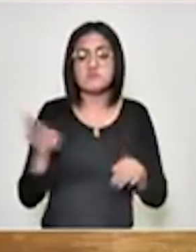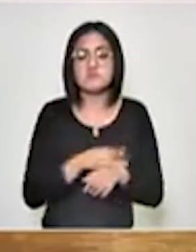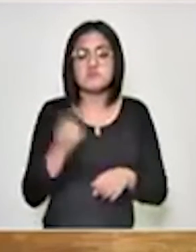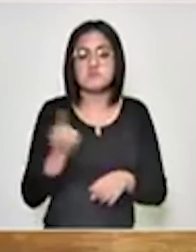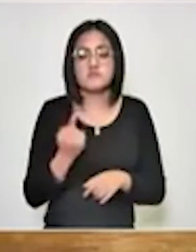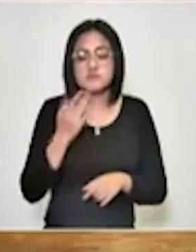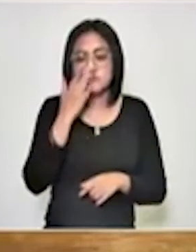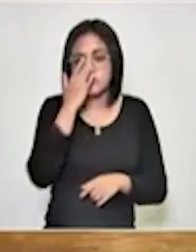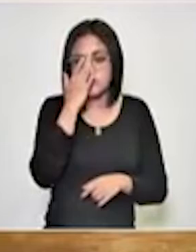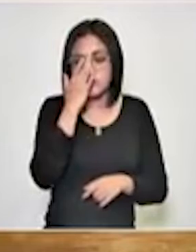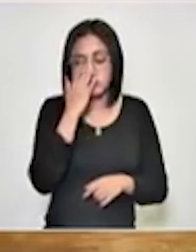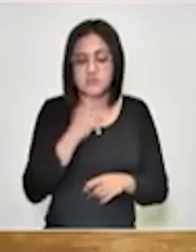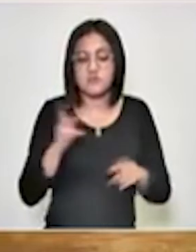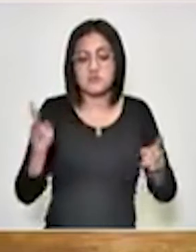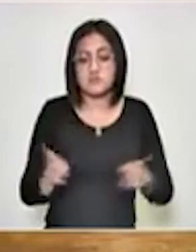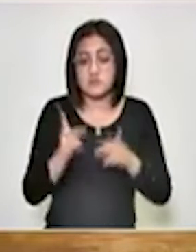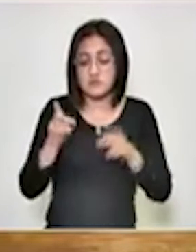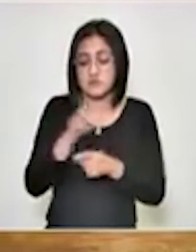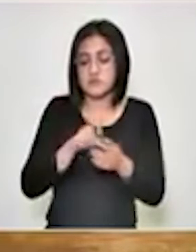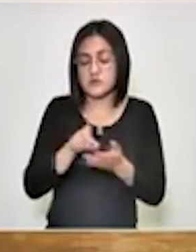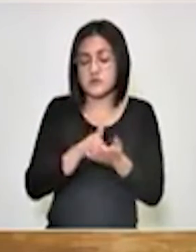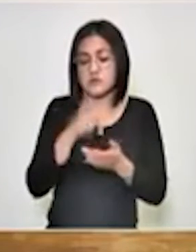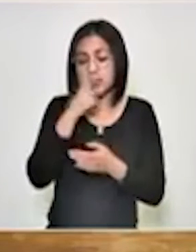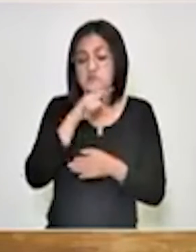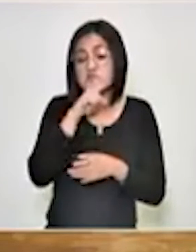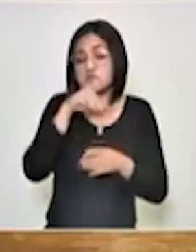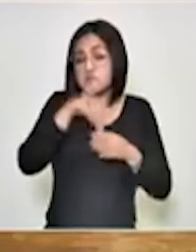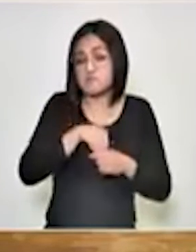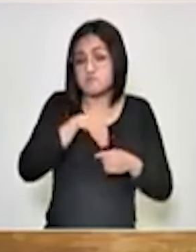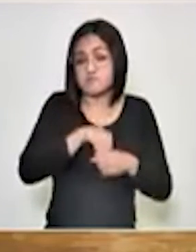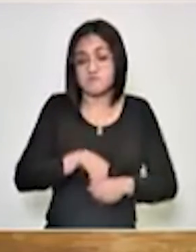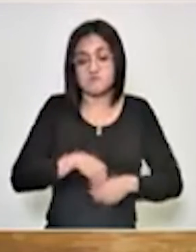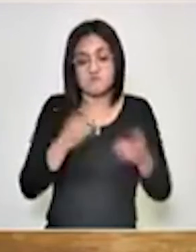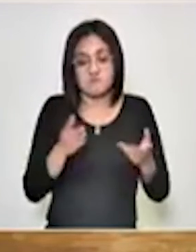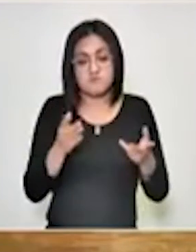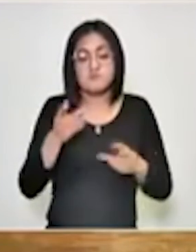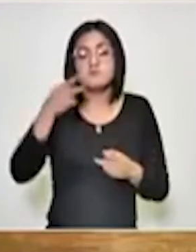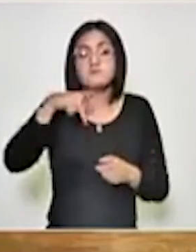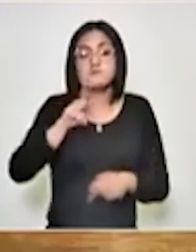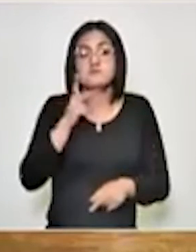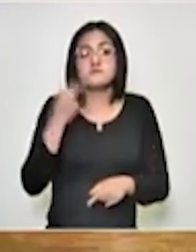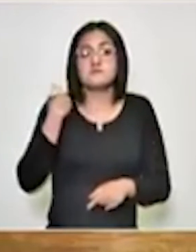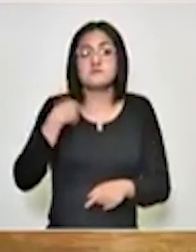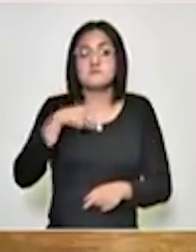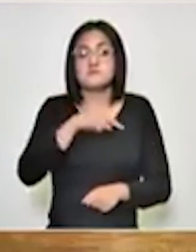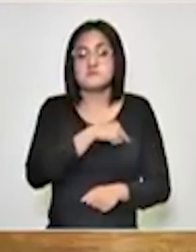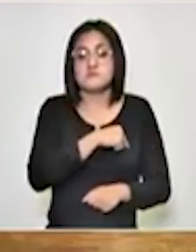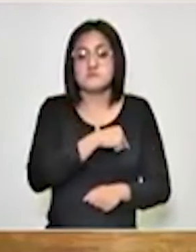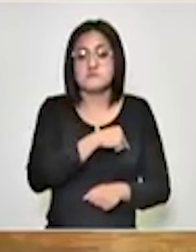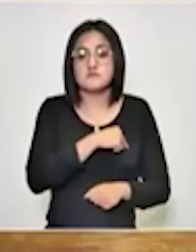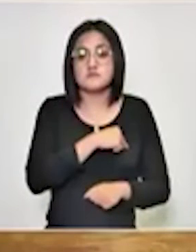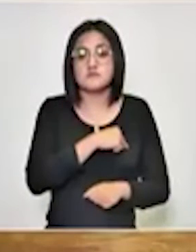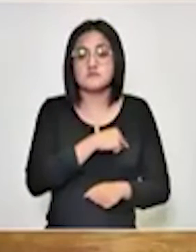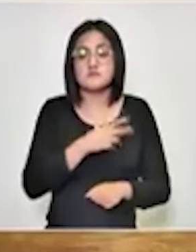por actividad ilícita a la que se dedicaban, pero estamos nosotros